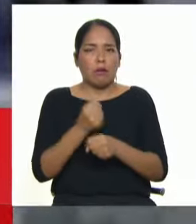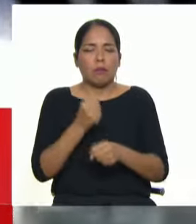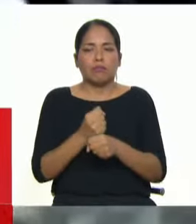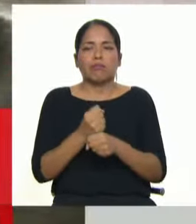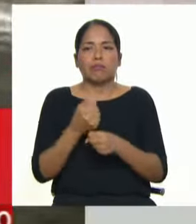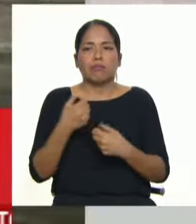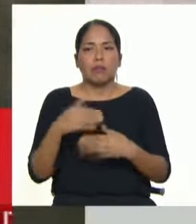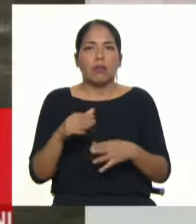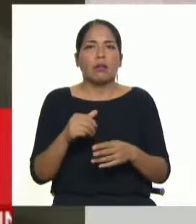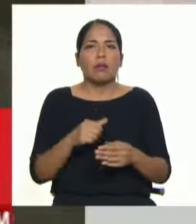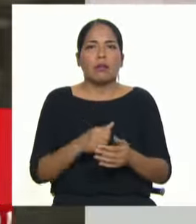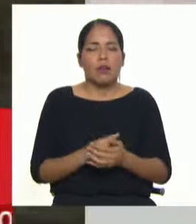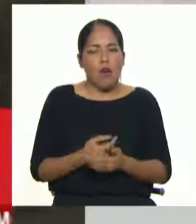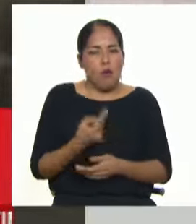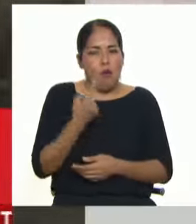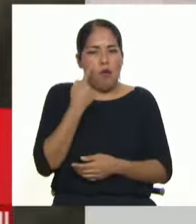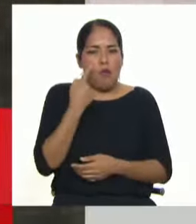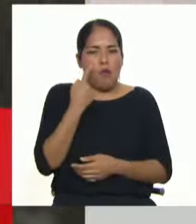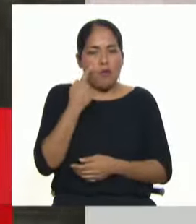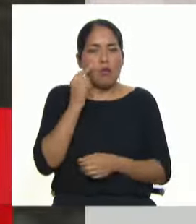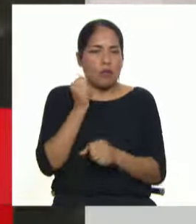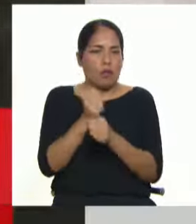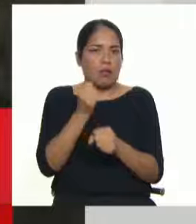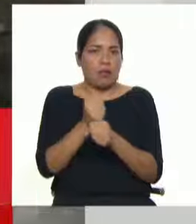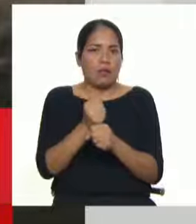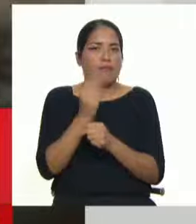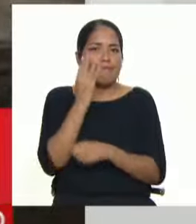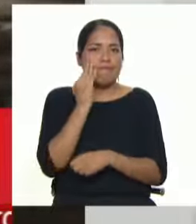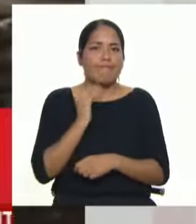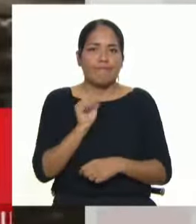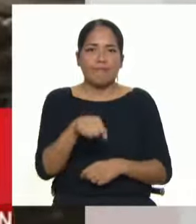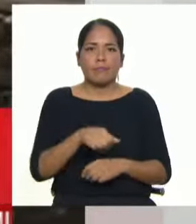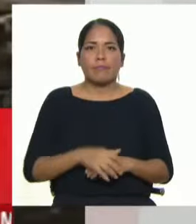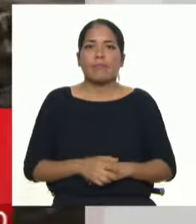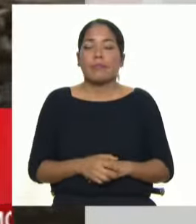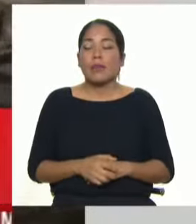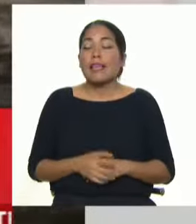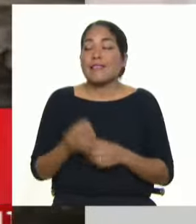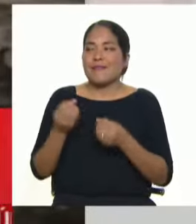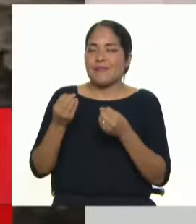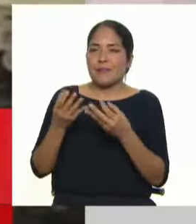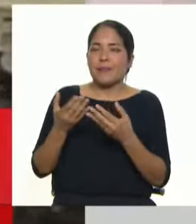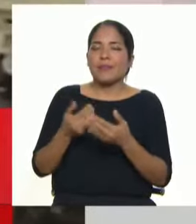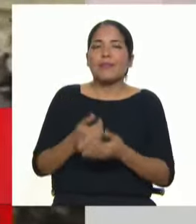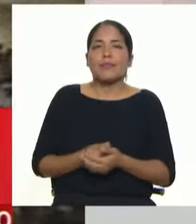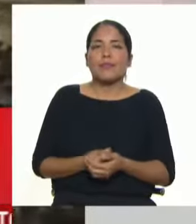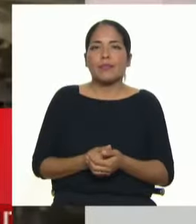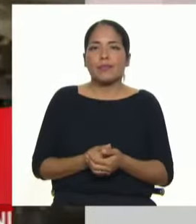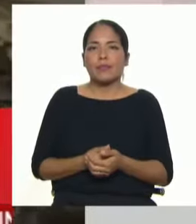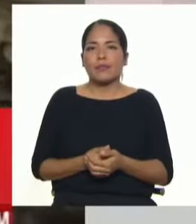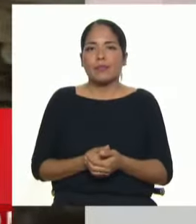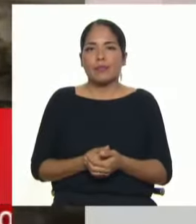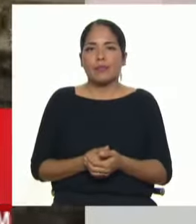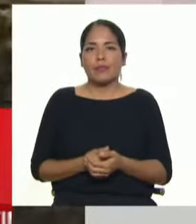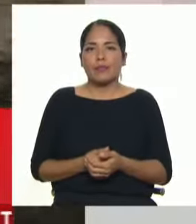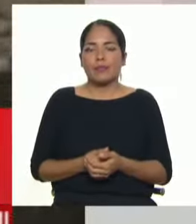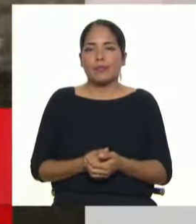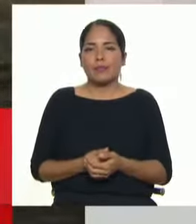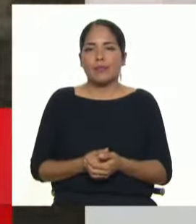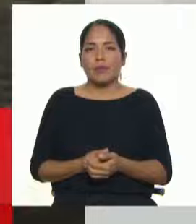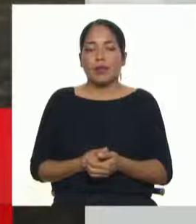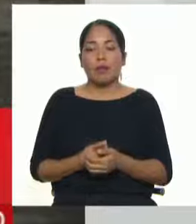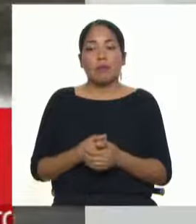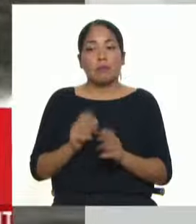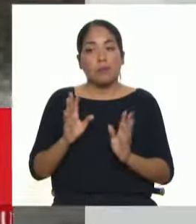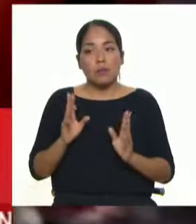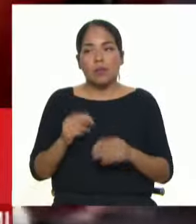operador que conoce bastante su trabajo. Bien, señor Guerra, entonces seguramente en las